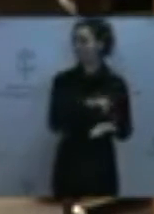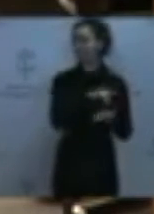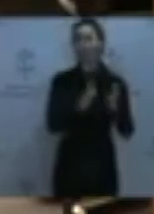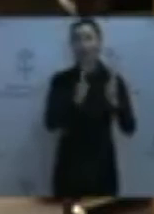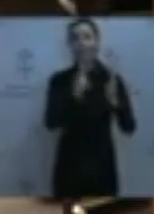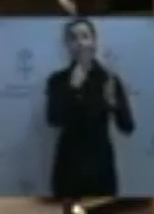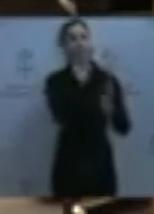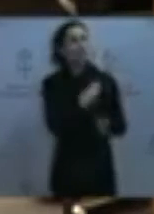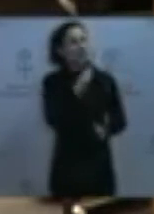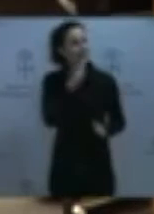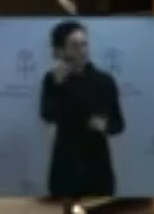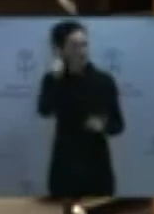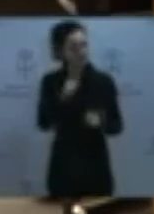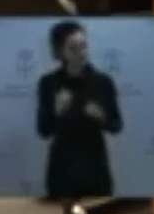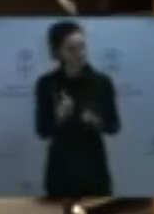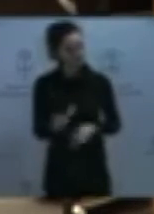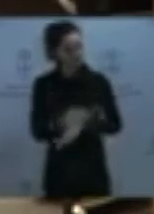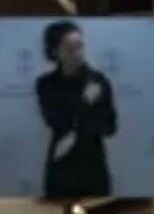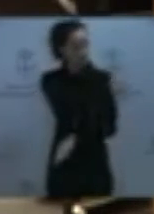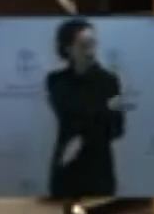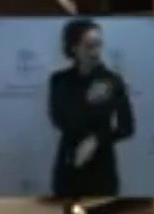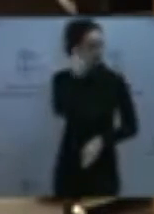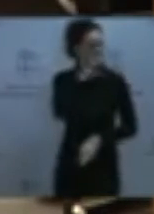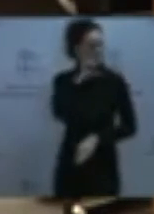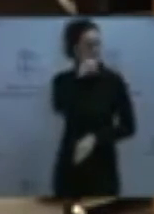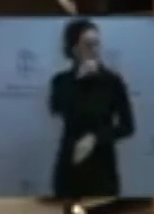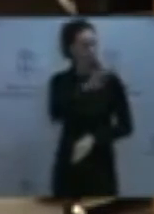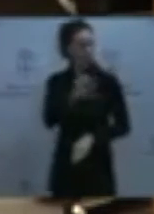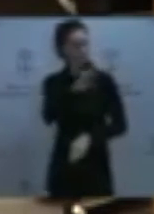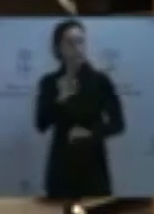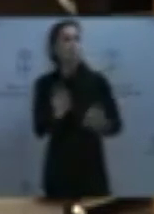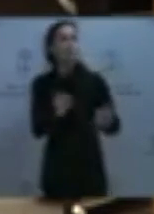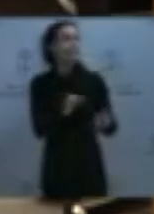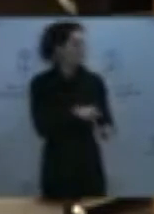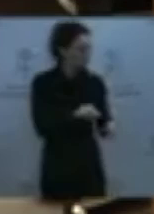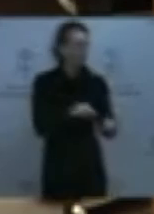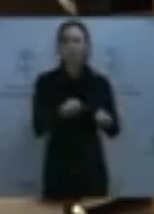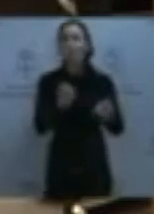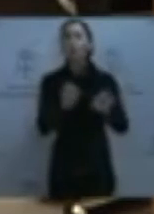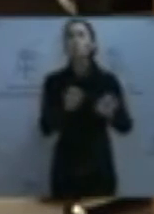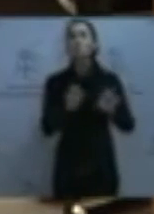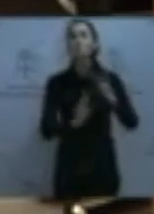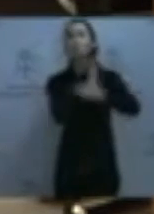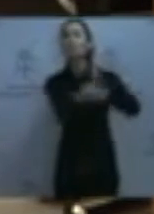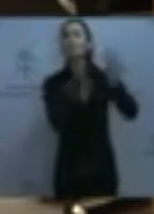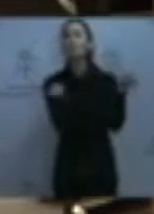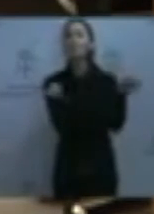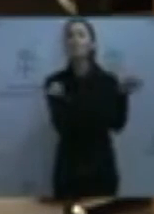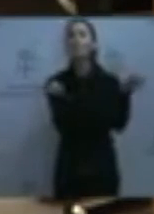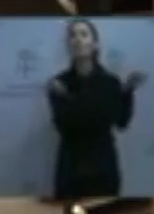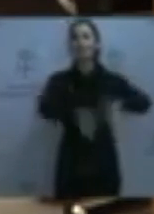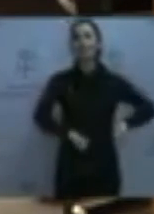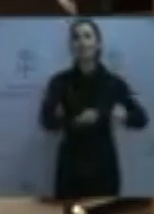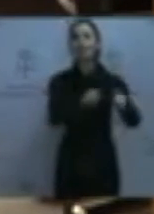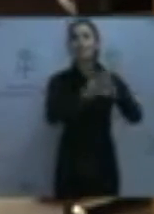bombones y los jamones que se repartían en el Consejo de Administración de Sogepsa, que llevó a la quiebra esa empresa. Y